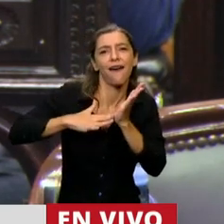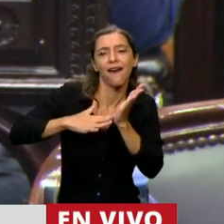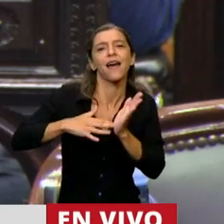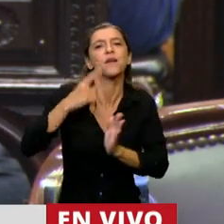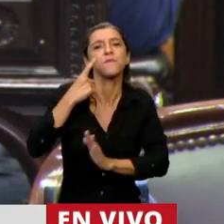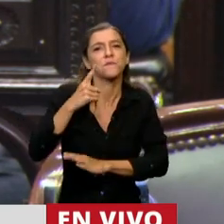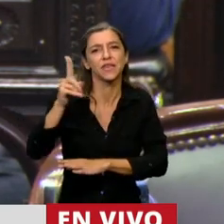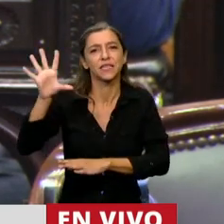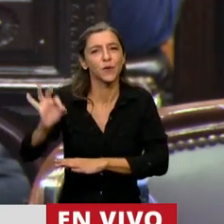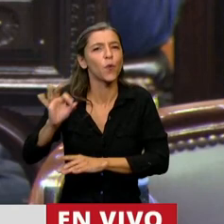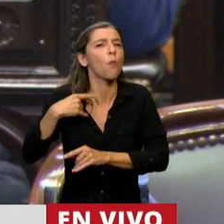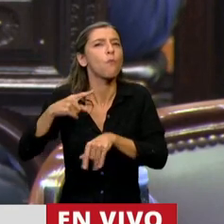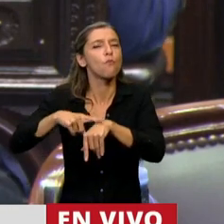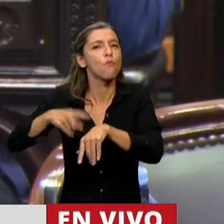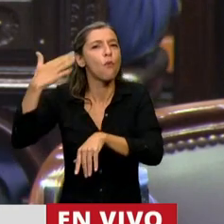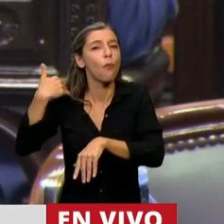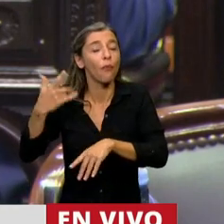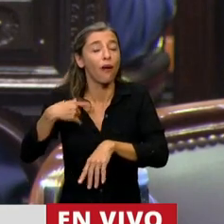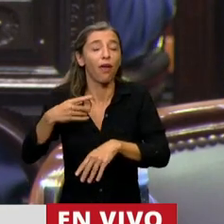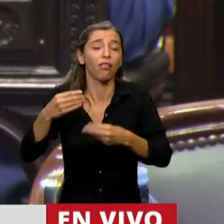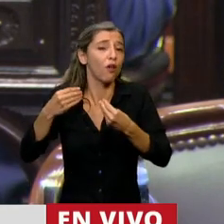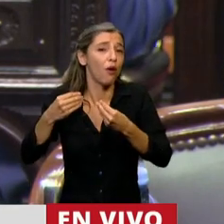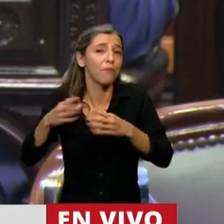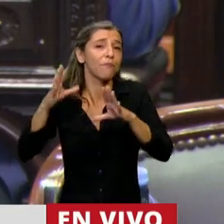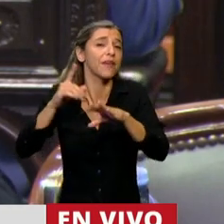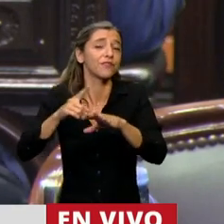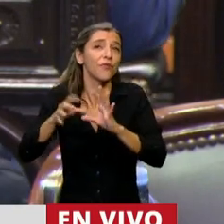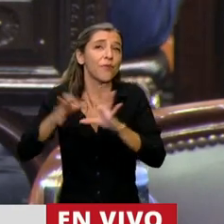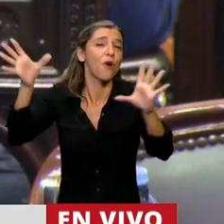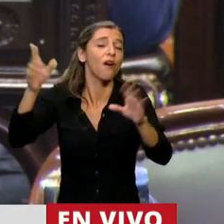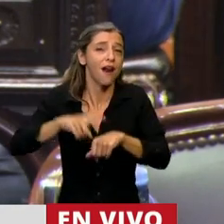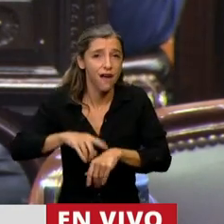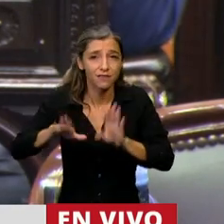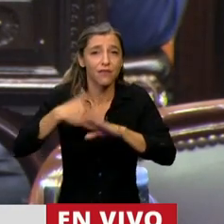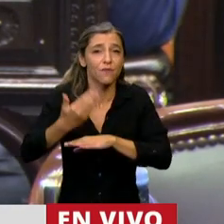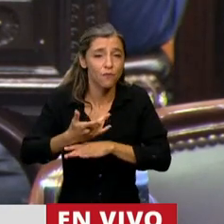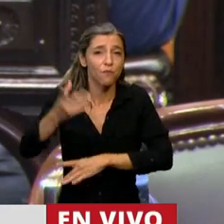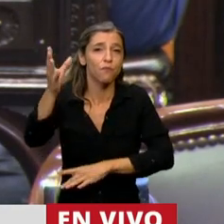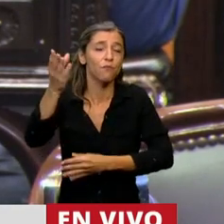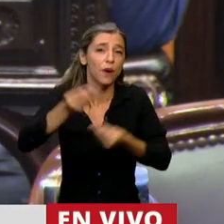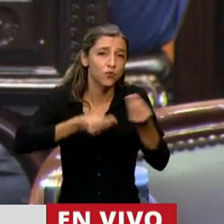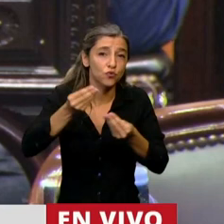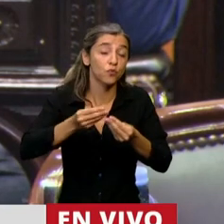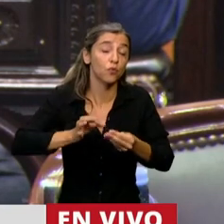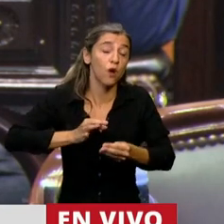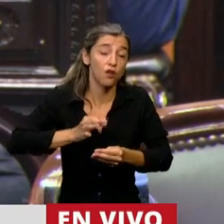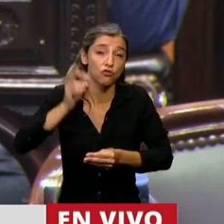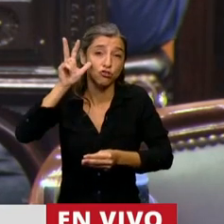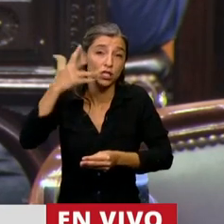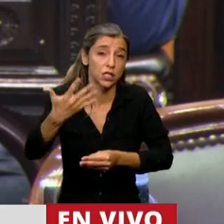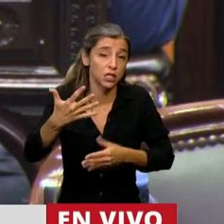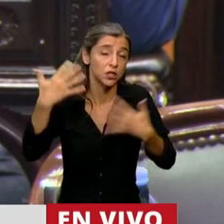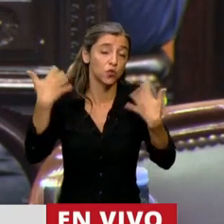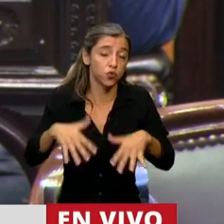comenzó la democracia. La ley de presupuesto del 85, que fue un debate